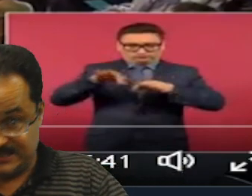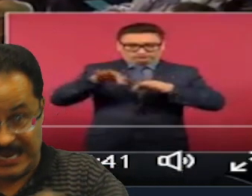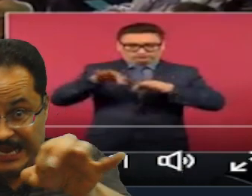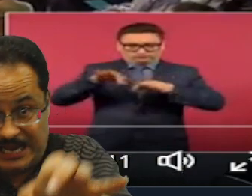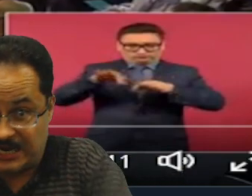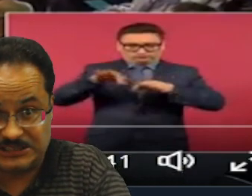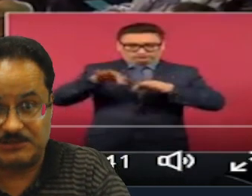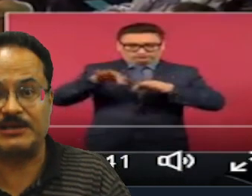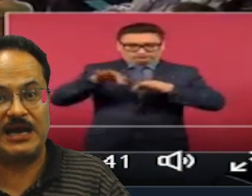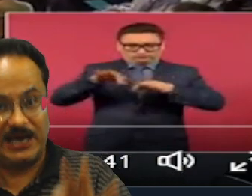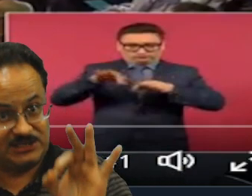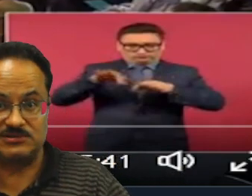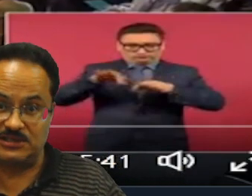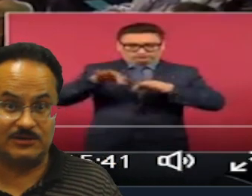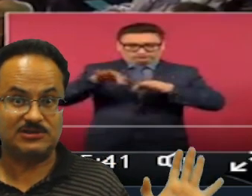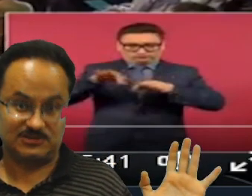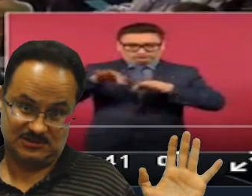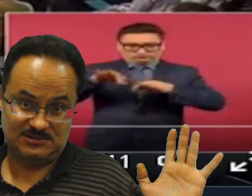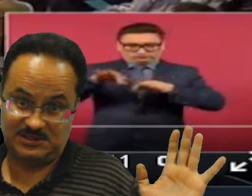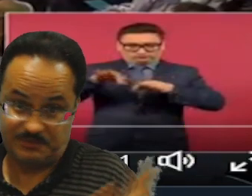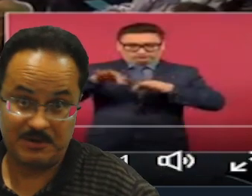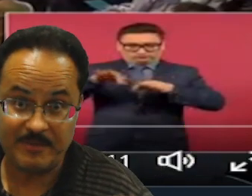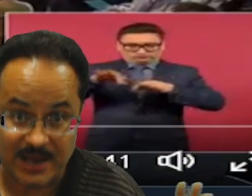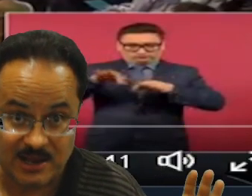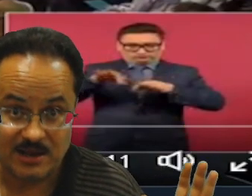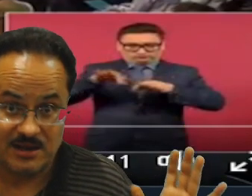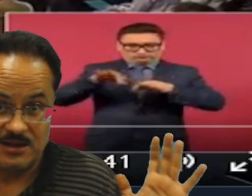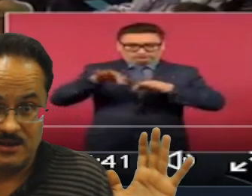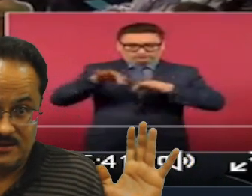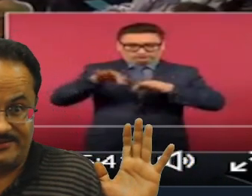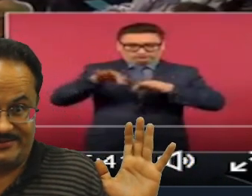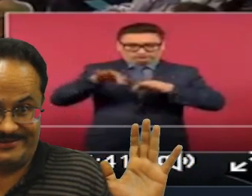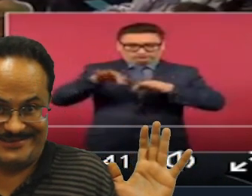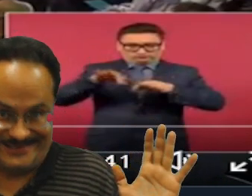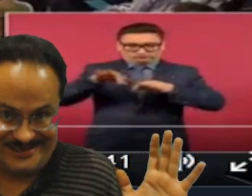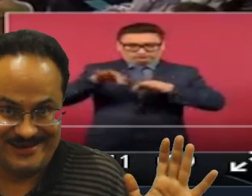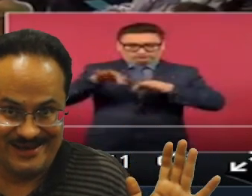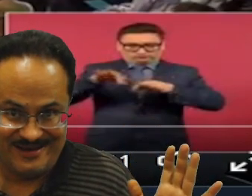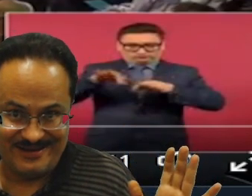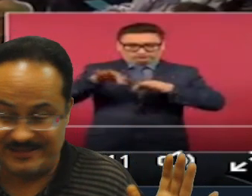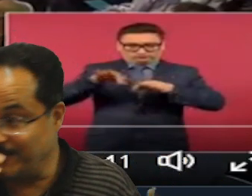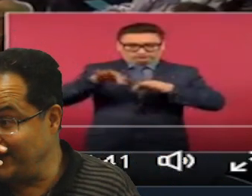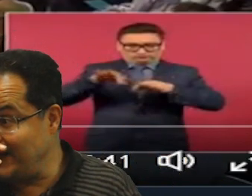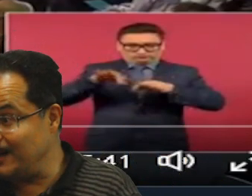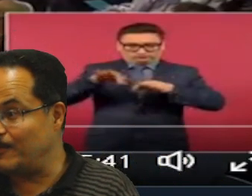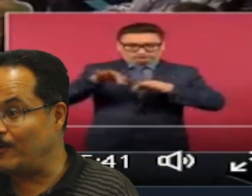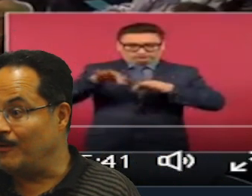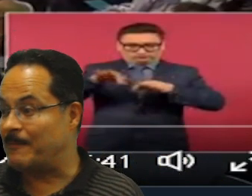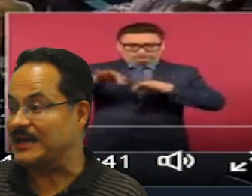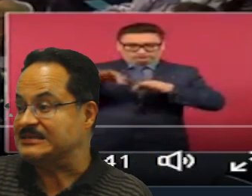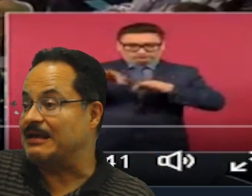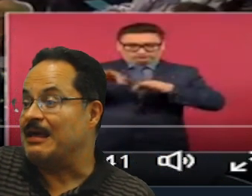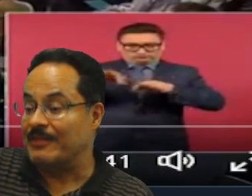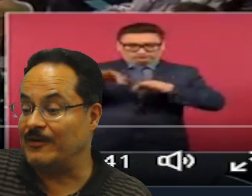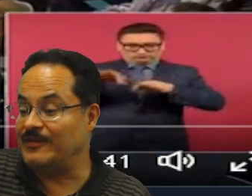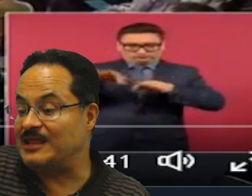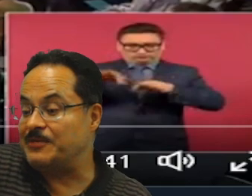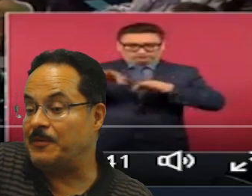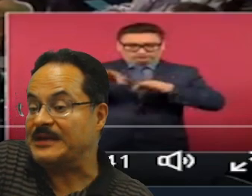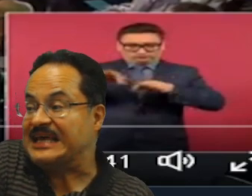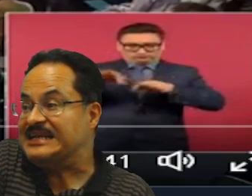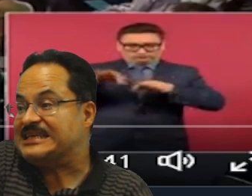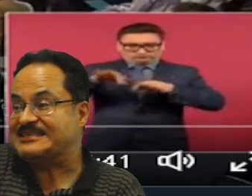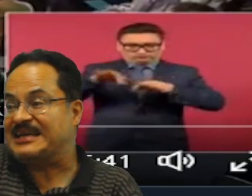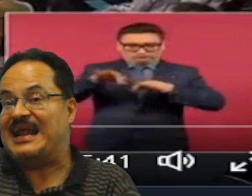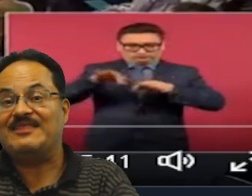sea el ejército el que haga ahí sus negocios sin problema de dónde derivó de dónde